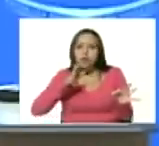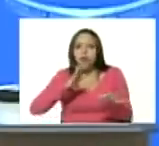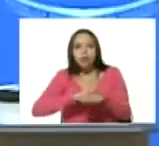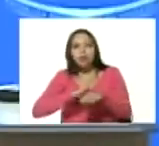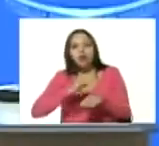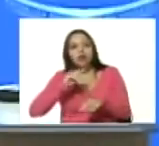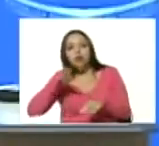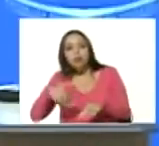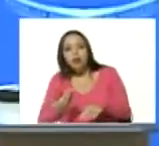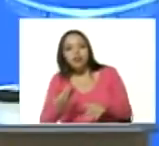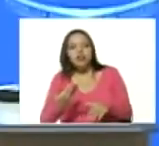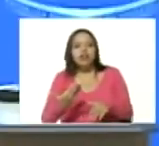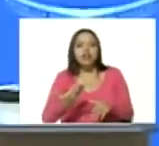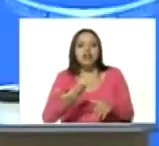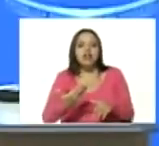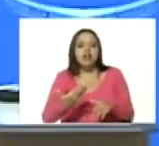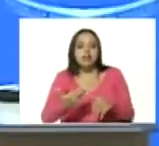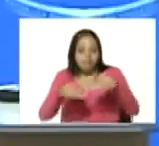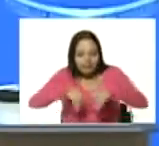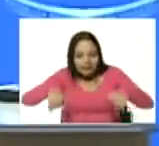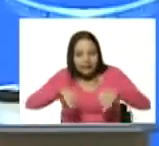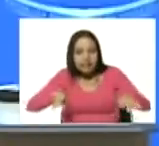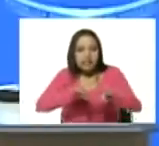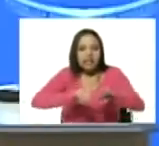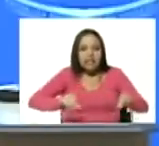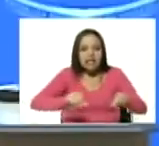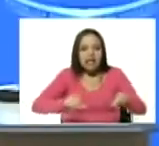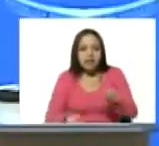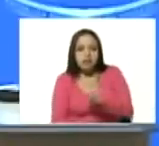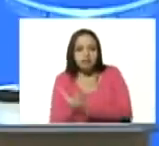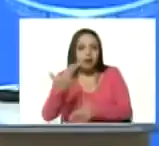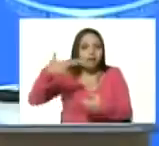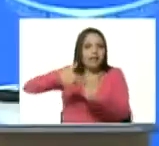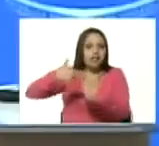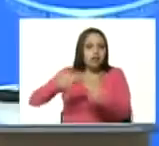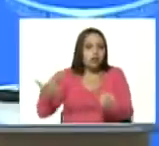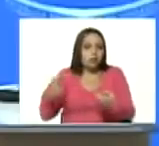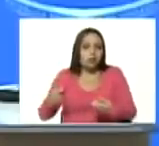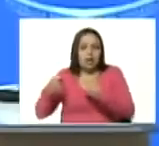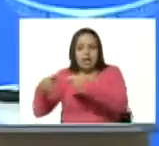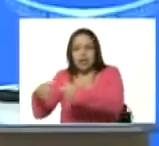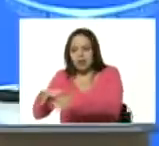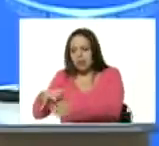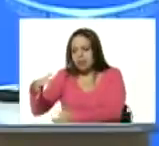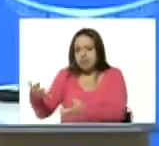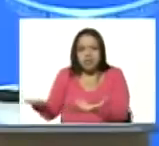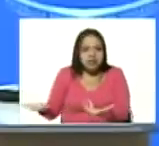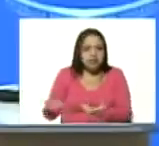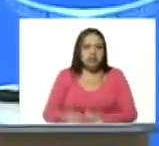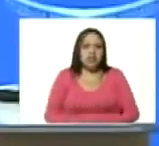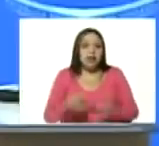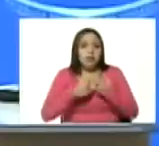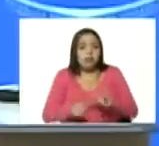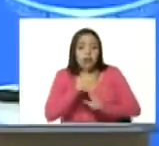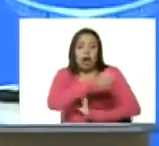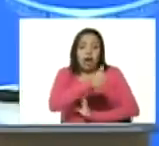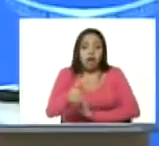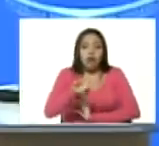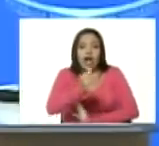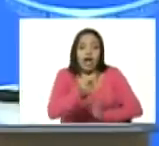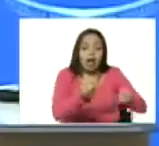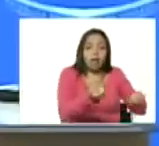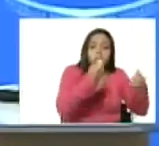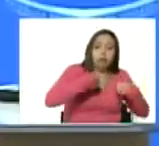navaja suiza y abrir un hueco en la tierra para sacar ni una gota de petróleo para llenar un potecito de aceite 3 en 1, pero cada uno de ellos recibe